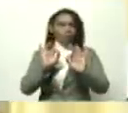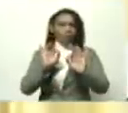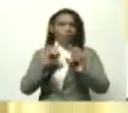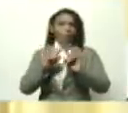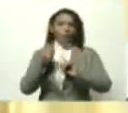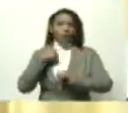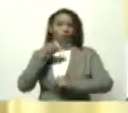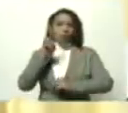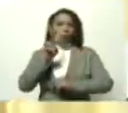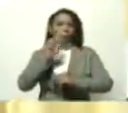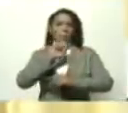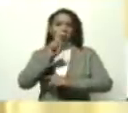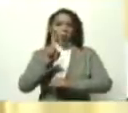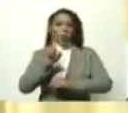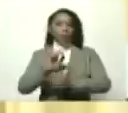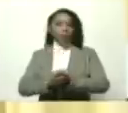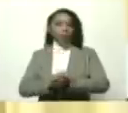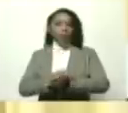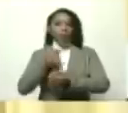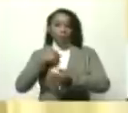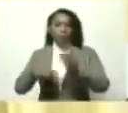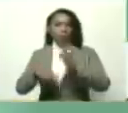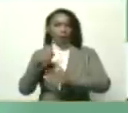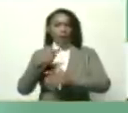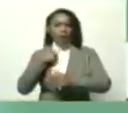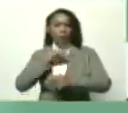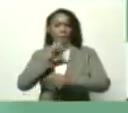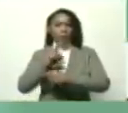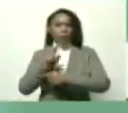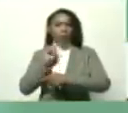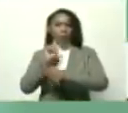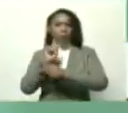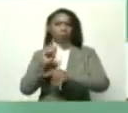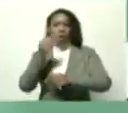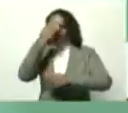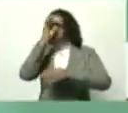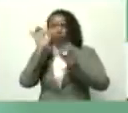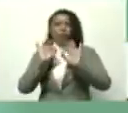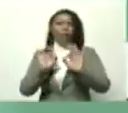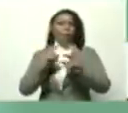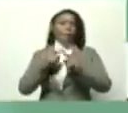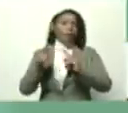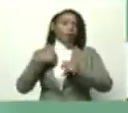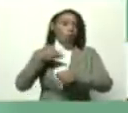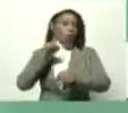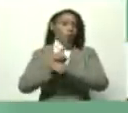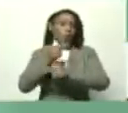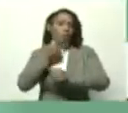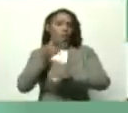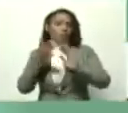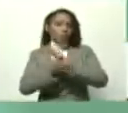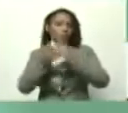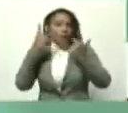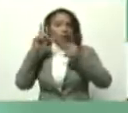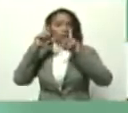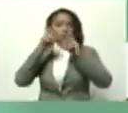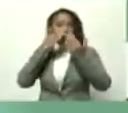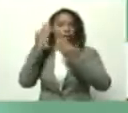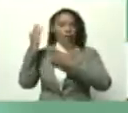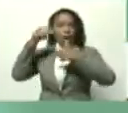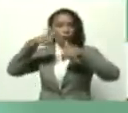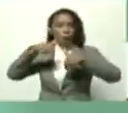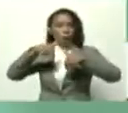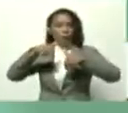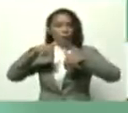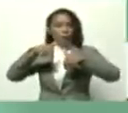dos preguntitas. Ah, pero déjame contestarte de una vez, rápidamente, okay. Esta que me dice. Sin duda. Pero es que yo lo único que digo acerca de la foto esa de Duque hoy,